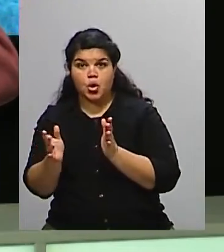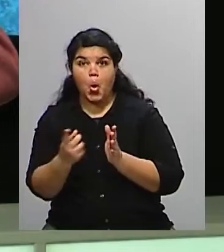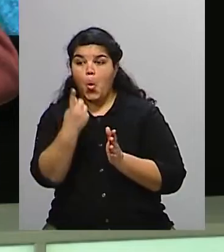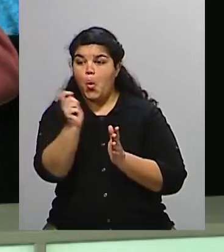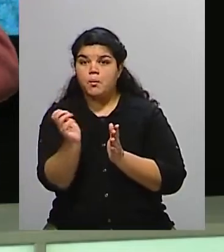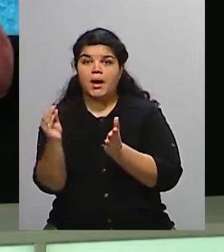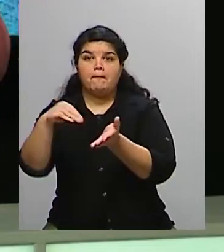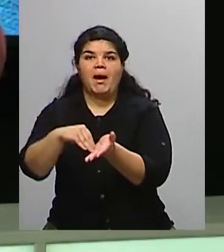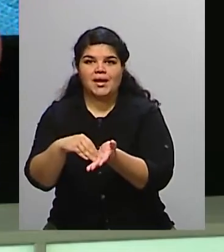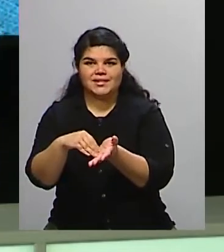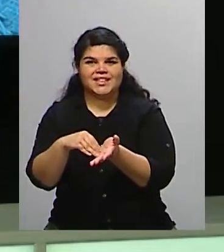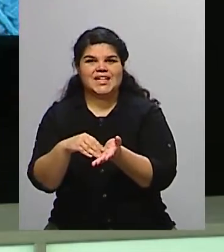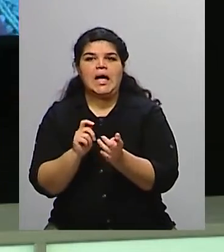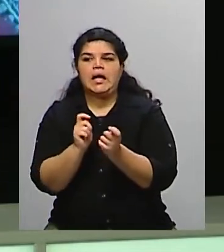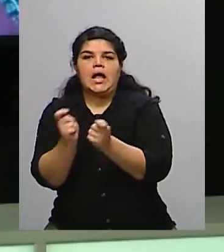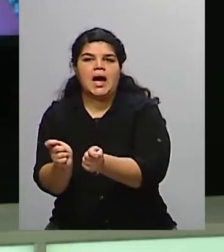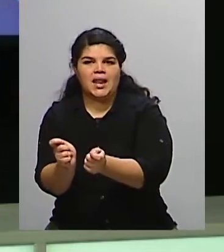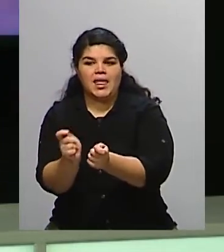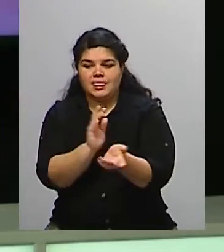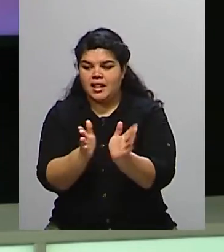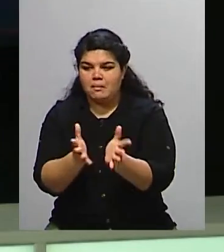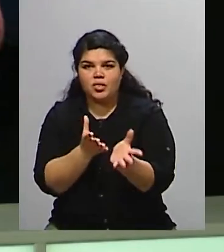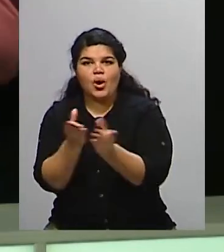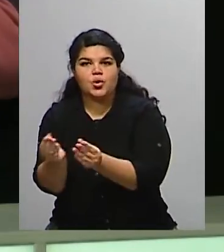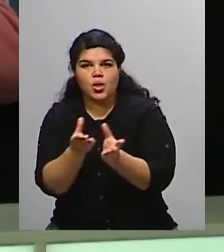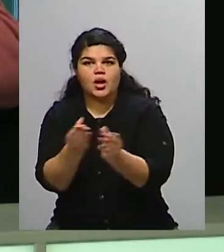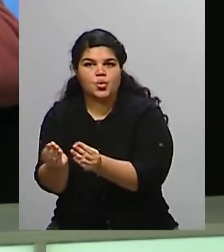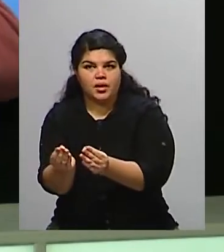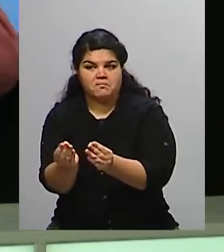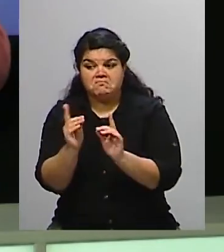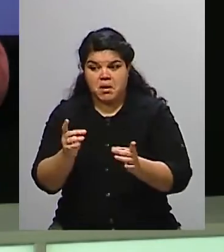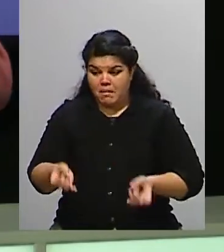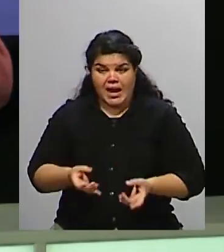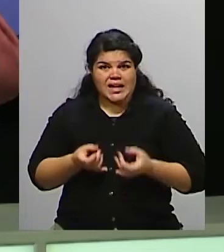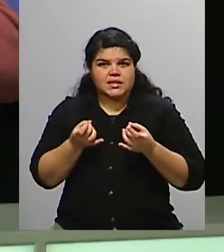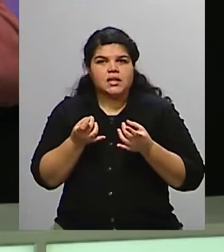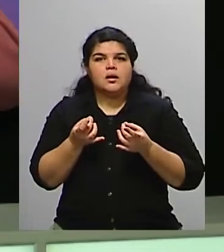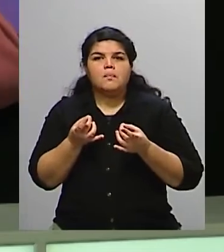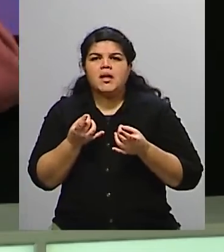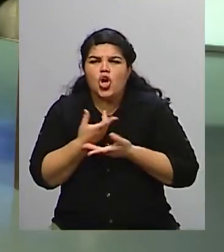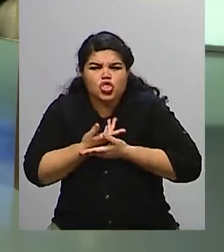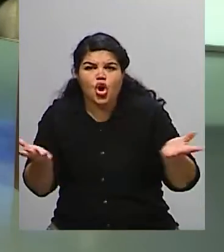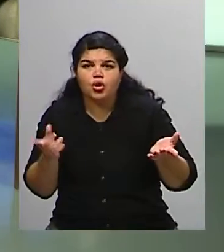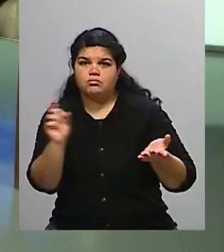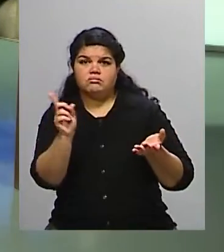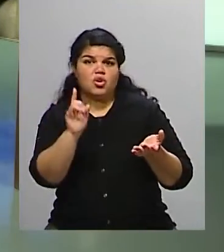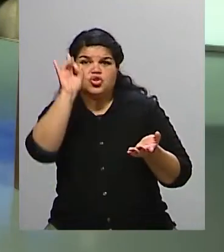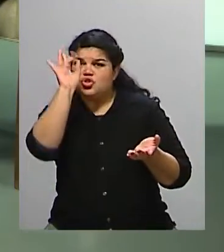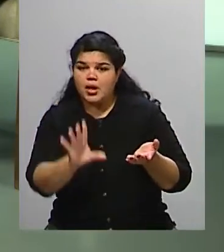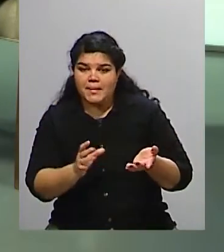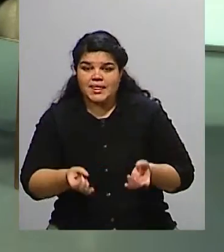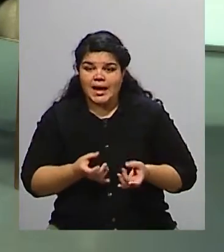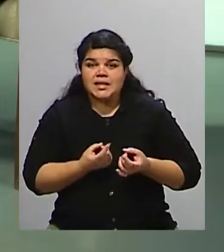vida en un estadio 4 de un determinado cáncer. O sea, hay tanta especificidad y hay mucha inversión detrás, y son muy caros